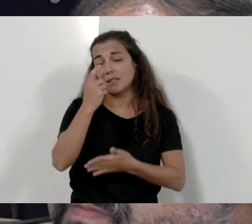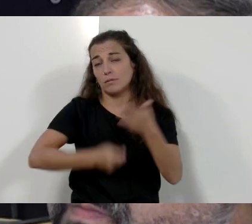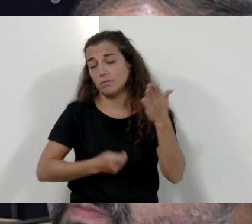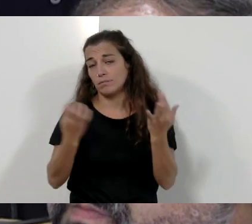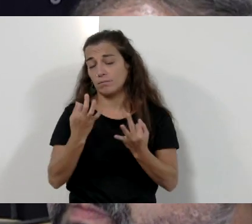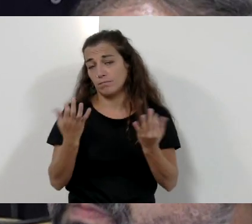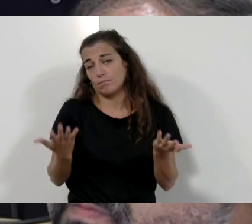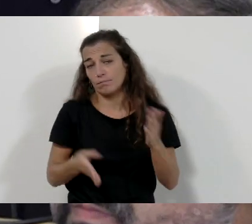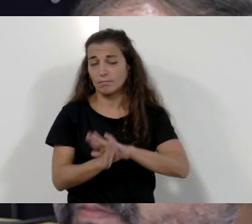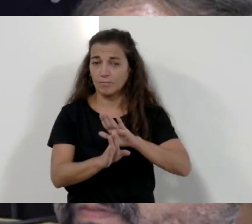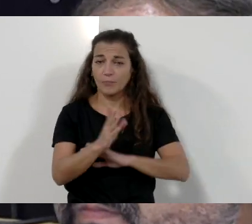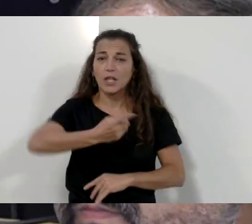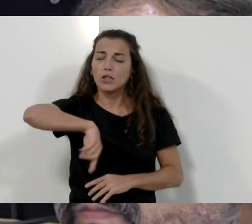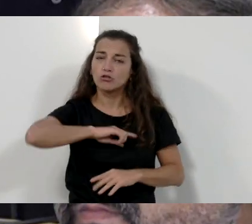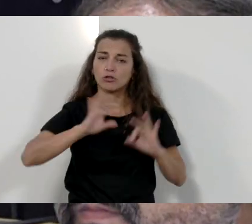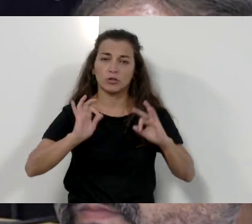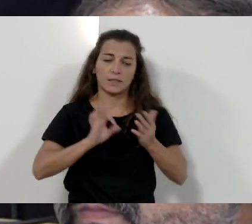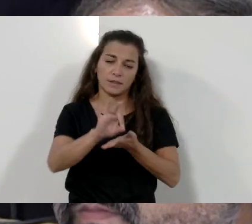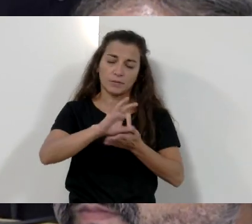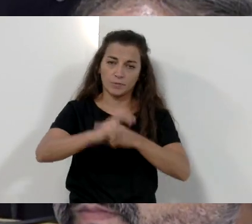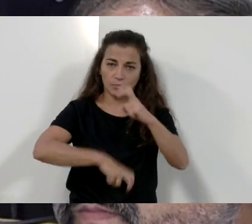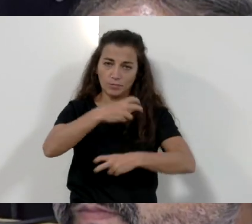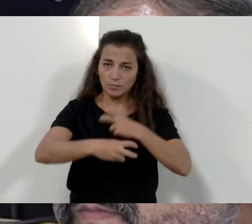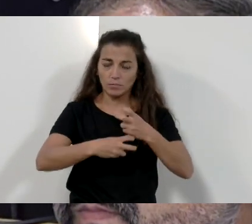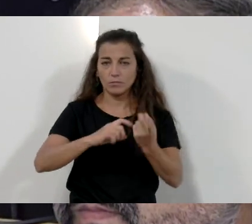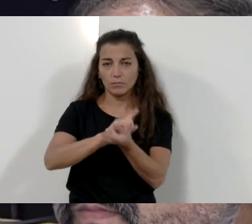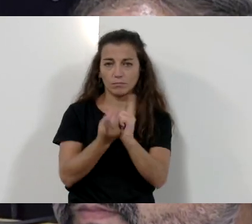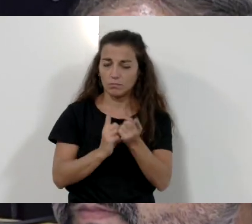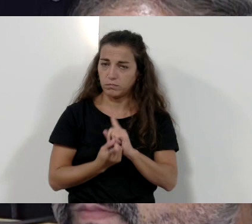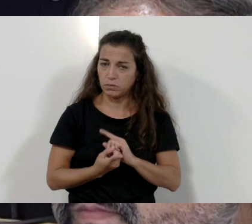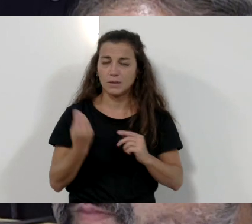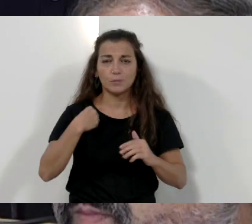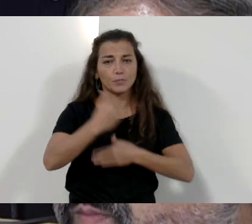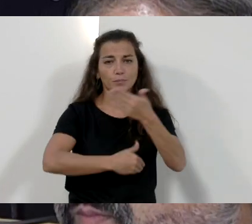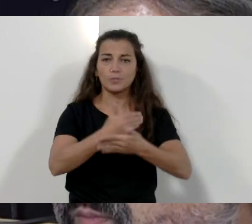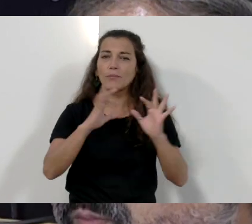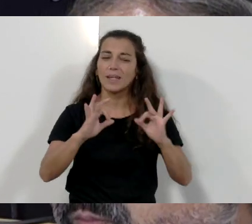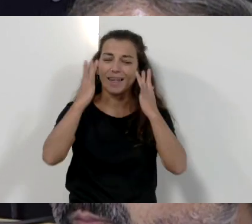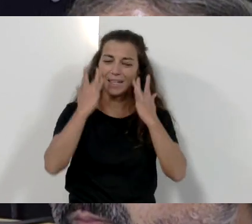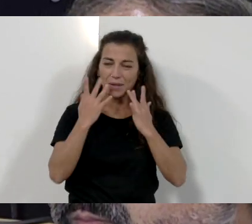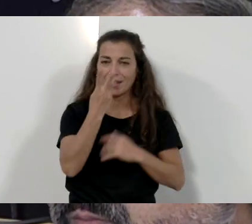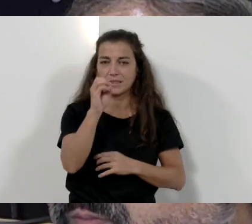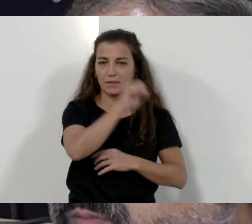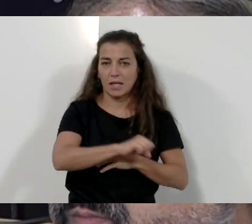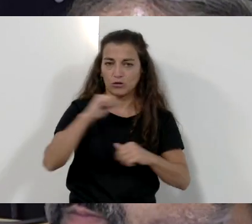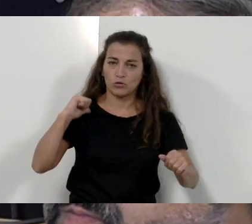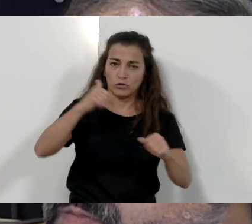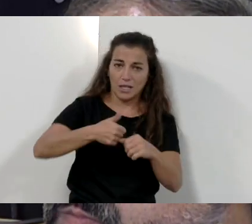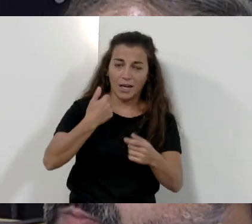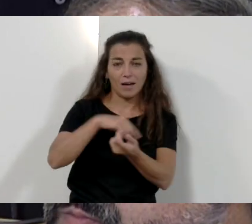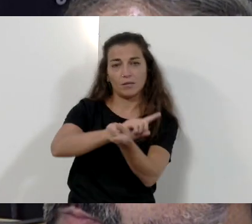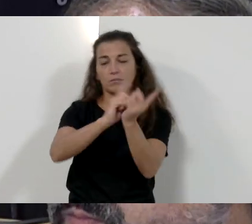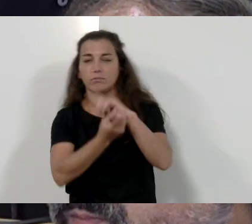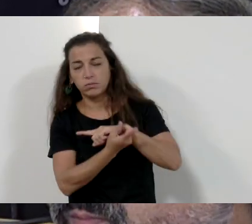servicio. Estamos haciendo reestructuraciones. No es fácil cambiar los procedimientos de limpieza que llevan más de 30 años de la misma manera. No es